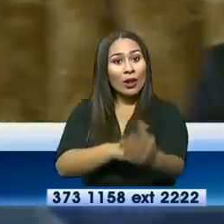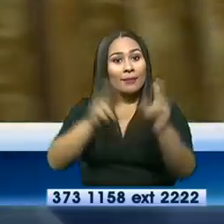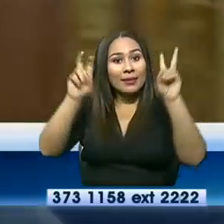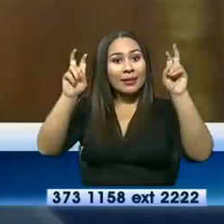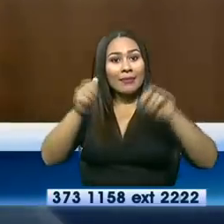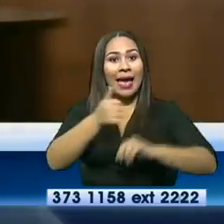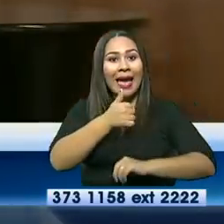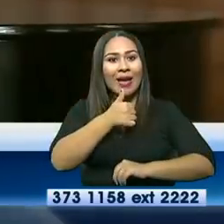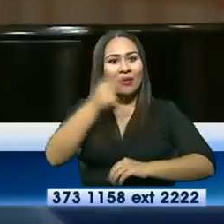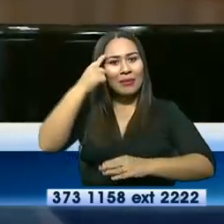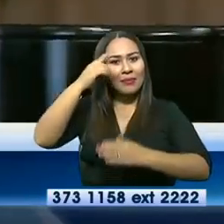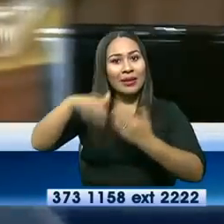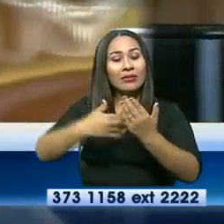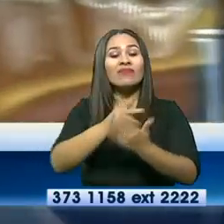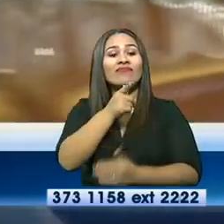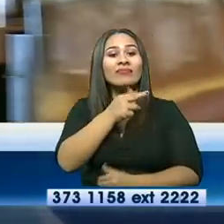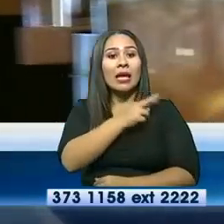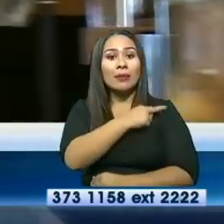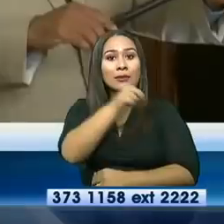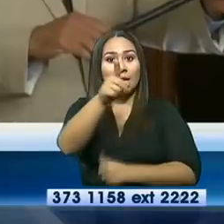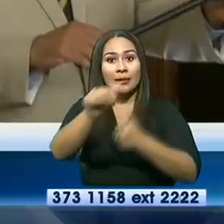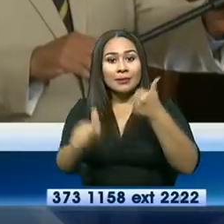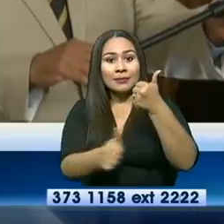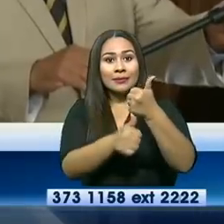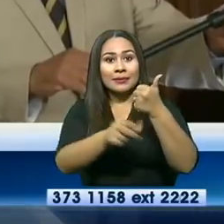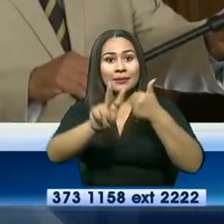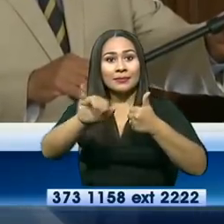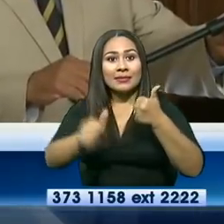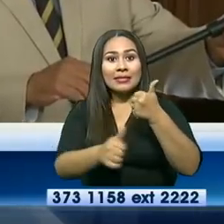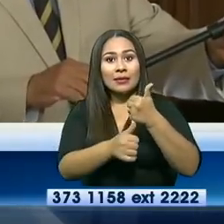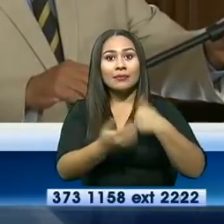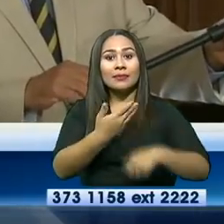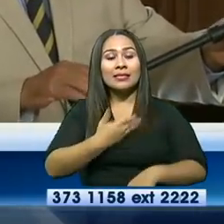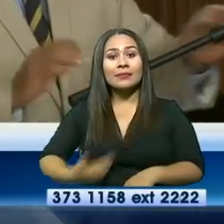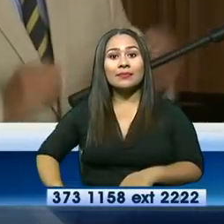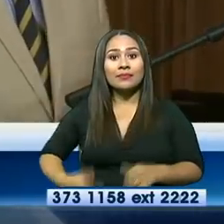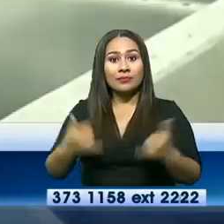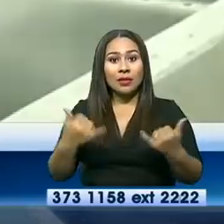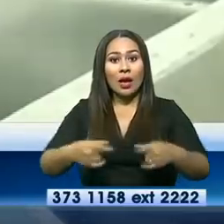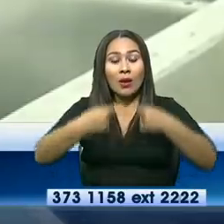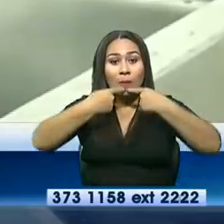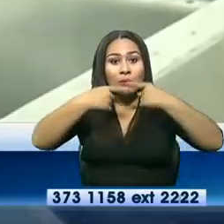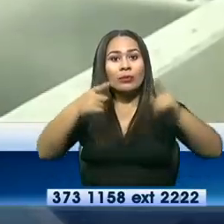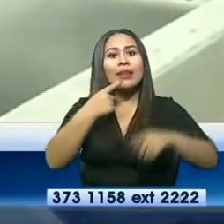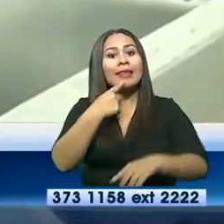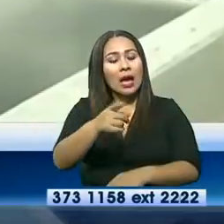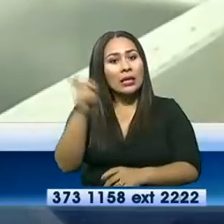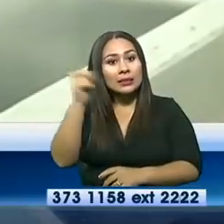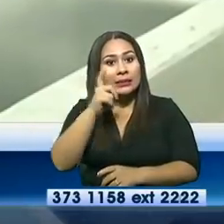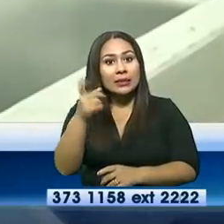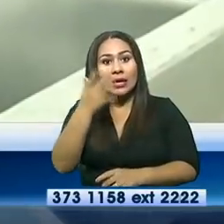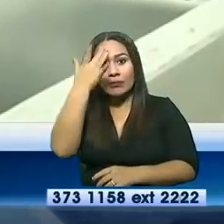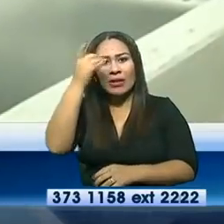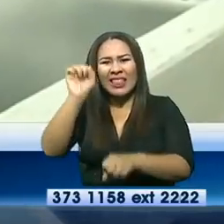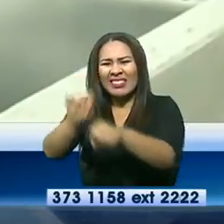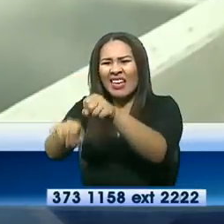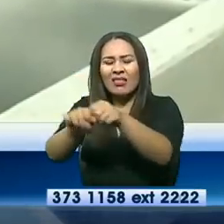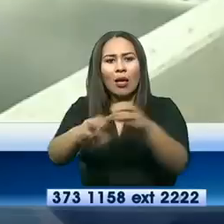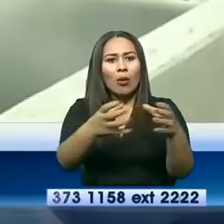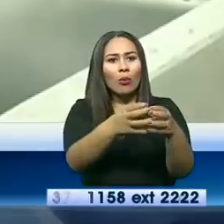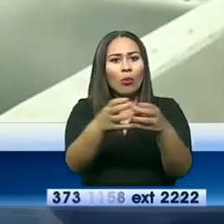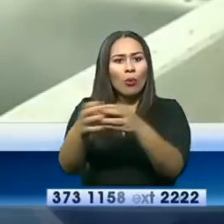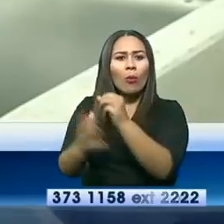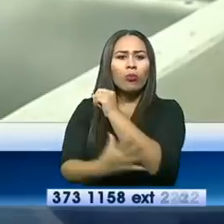cargo de la vicepresidenta María Alejandra Vicuña, quien afirmó que se deben atacar las causas estructurales de la